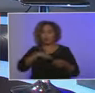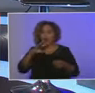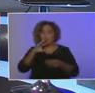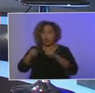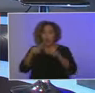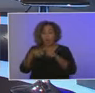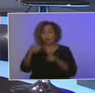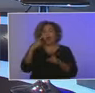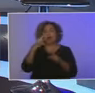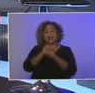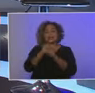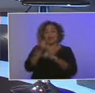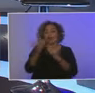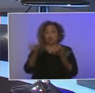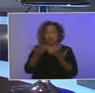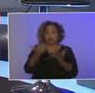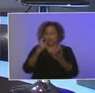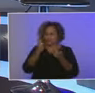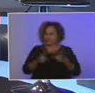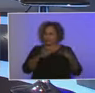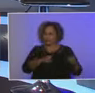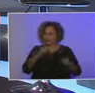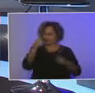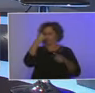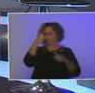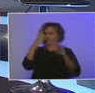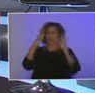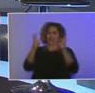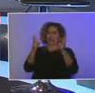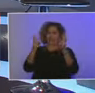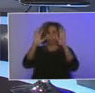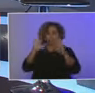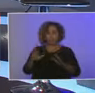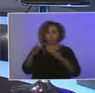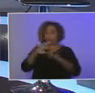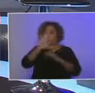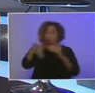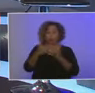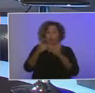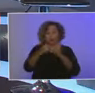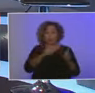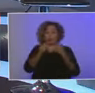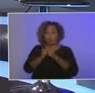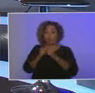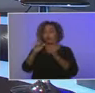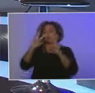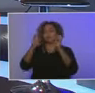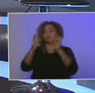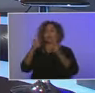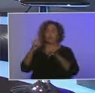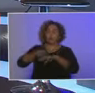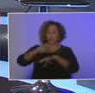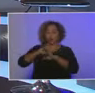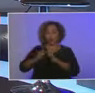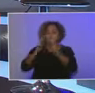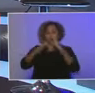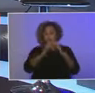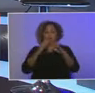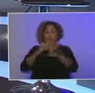estado de situación con un tema que nos parece increíble. Todo lo que ha ocurrido con el tema de la reconstrucción de Puerto